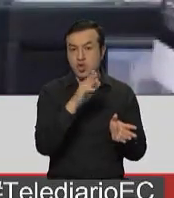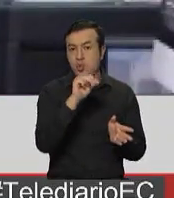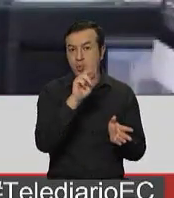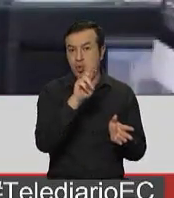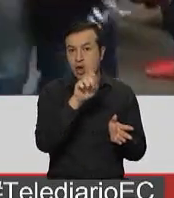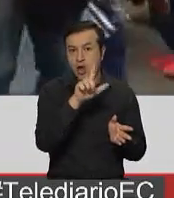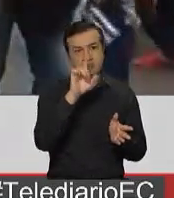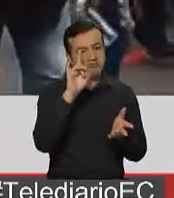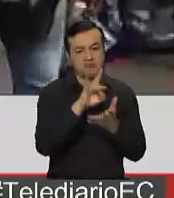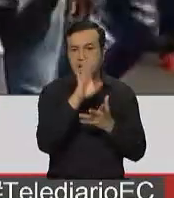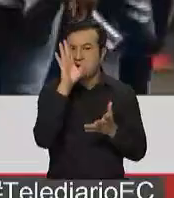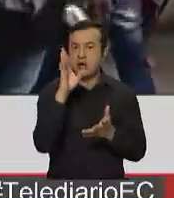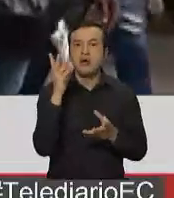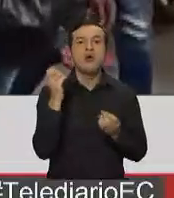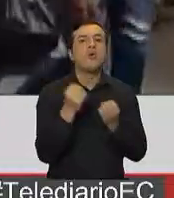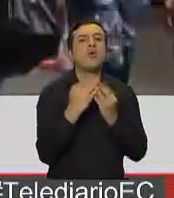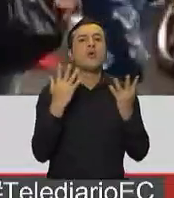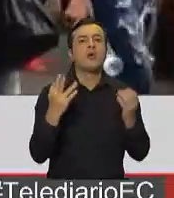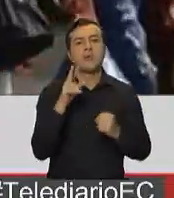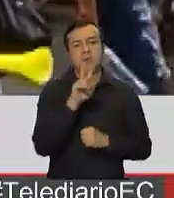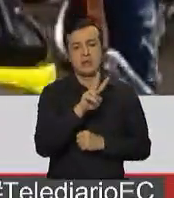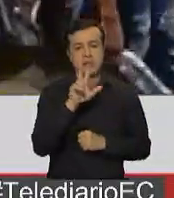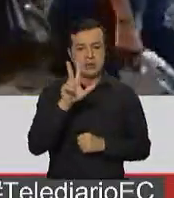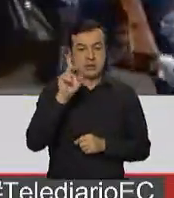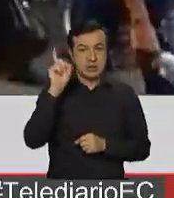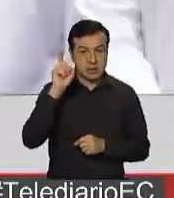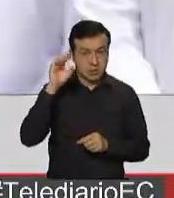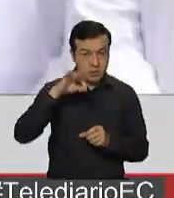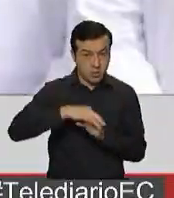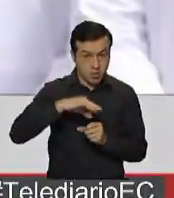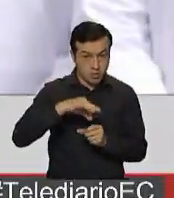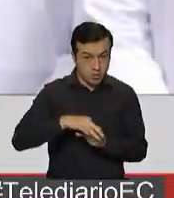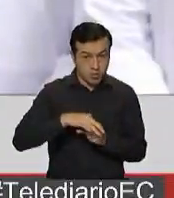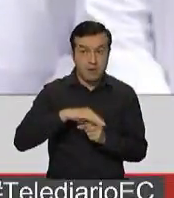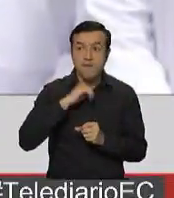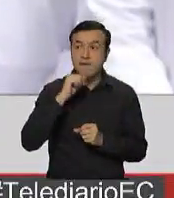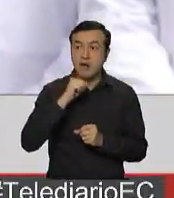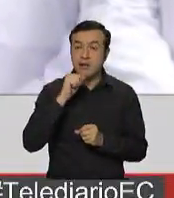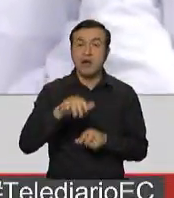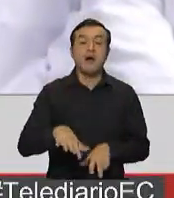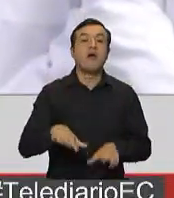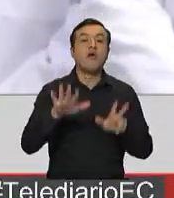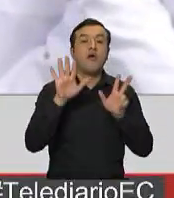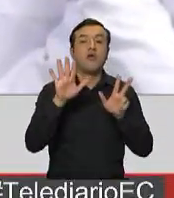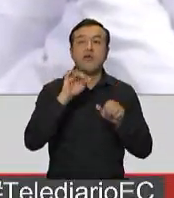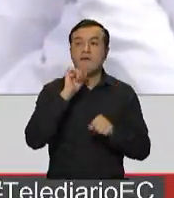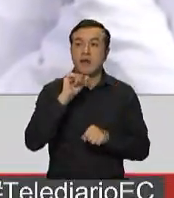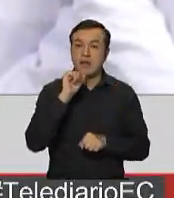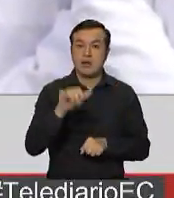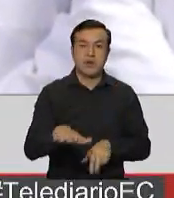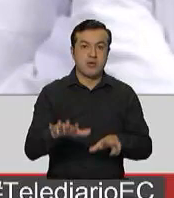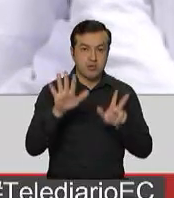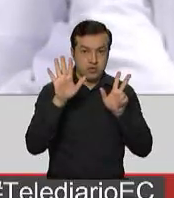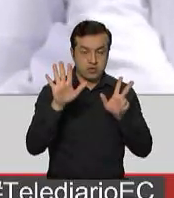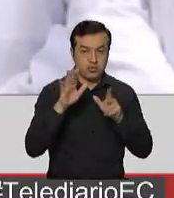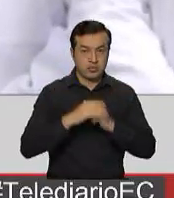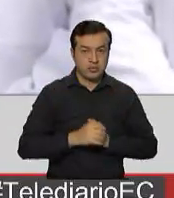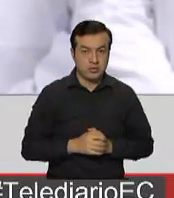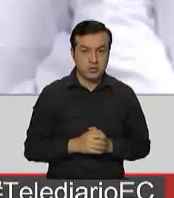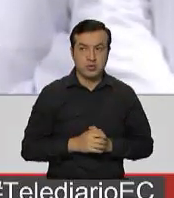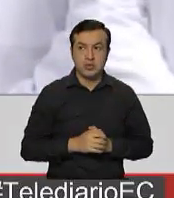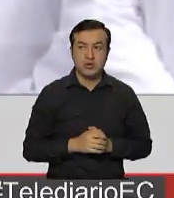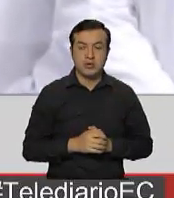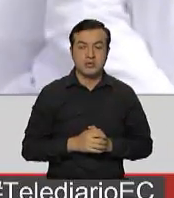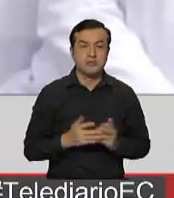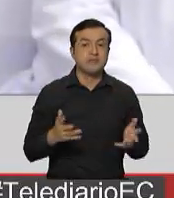esto se apruebe, debe al menos tener 23 votos a favor, por lo que faltarían 8 para que se haga efectivo. No podemos